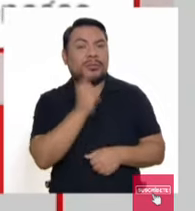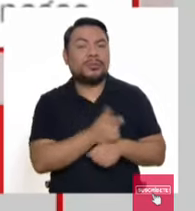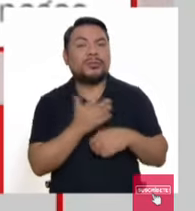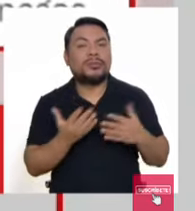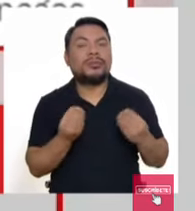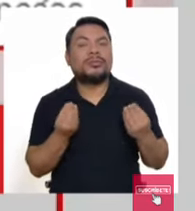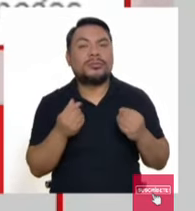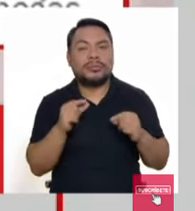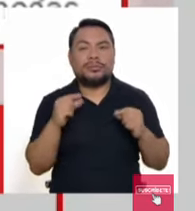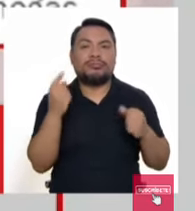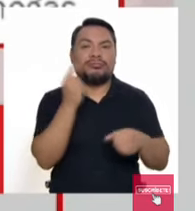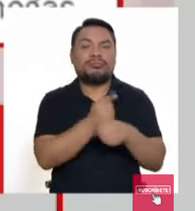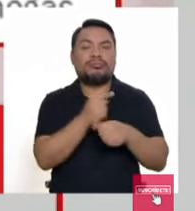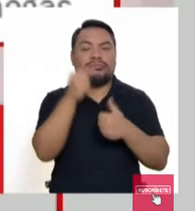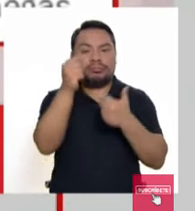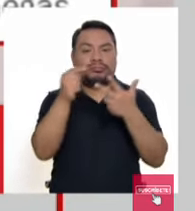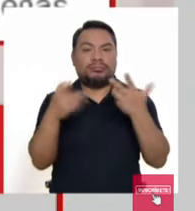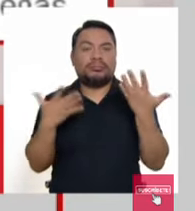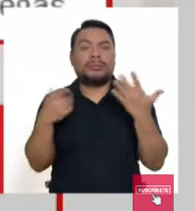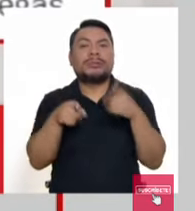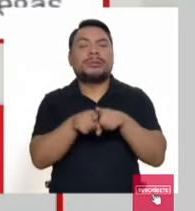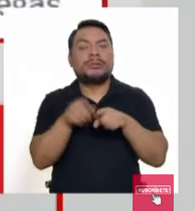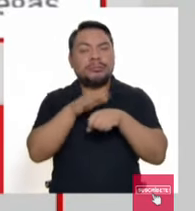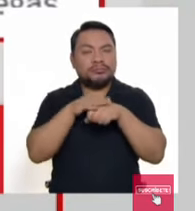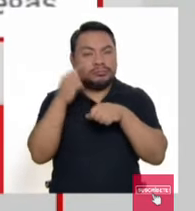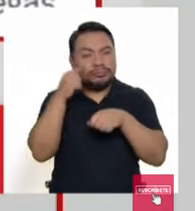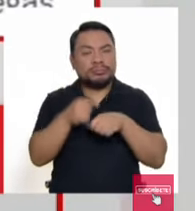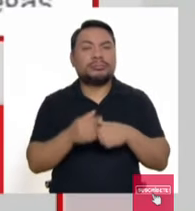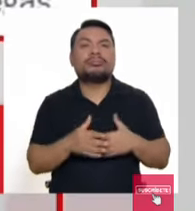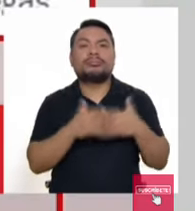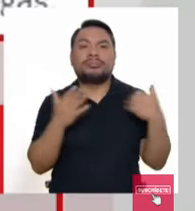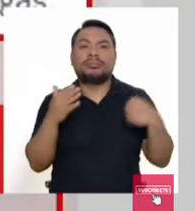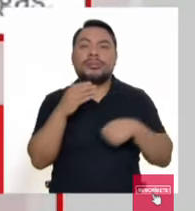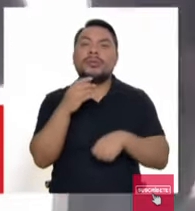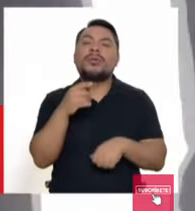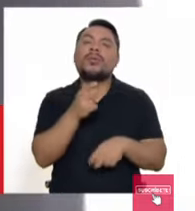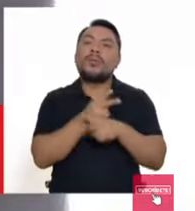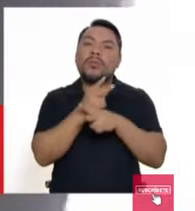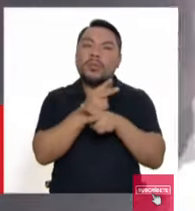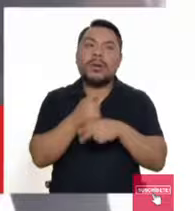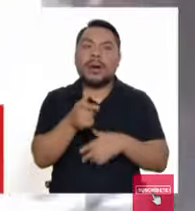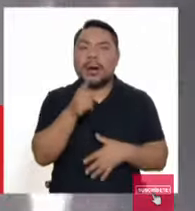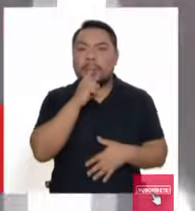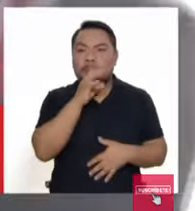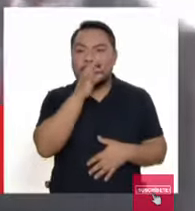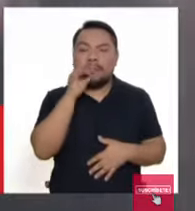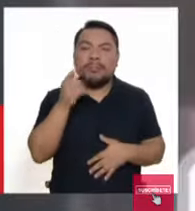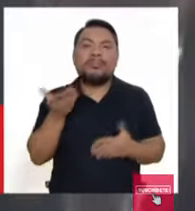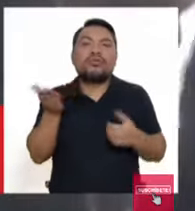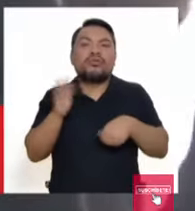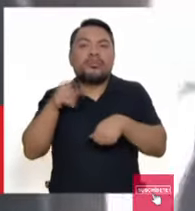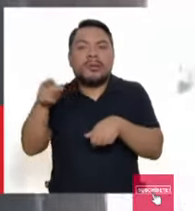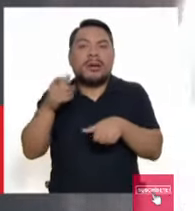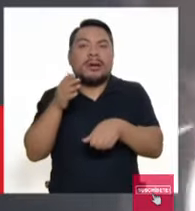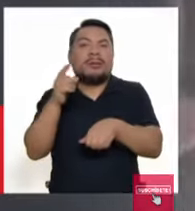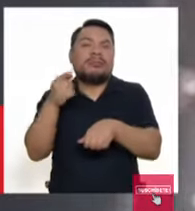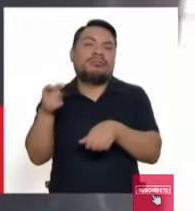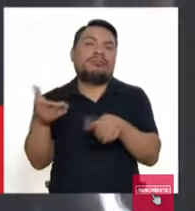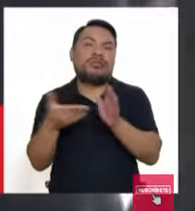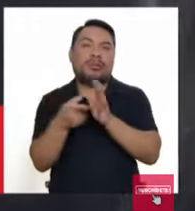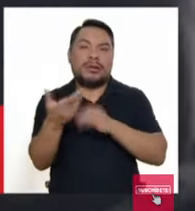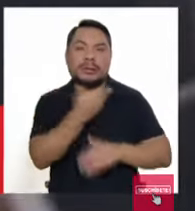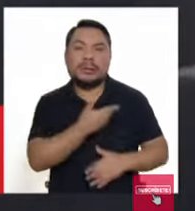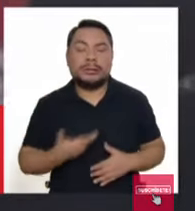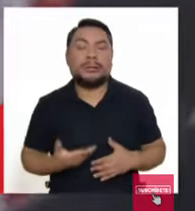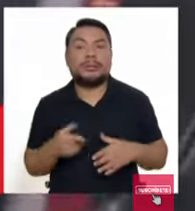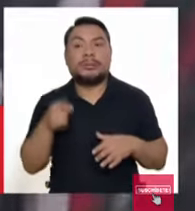presunta comisión de los delitos de peculado doloso agravado y cohecho pasivo específico en agravio del Estado mientras que en el